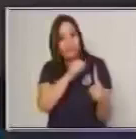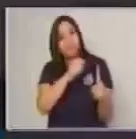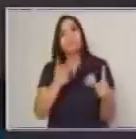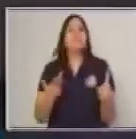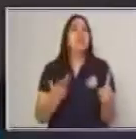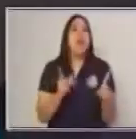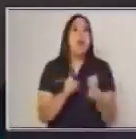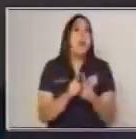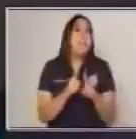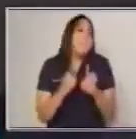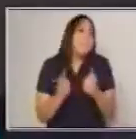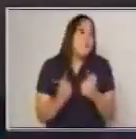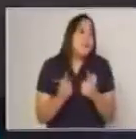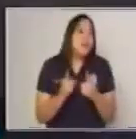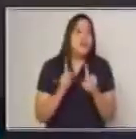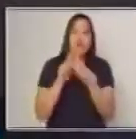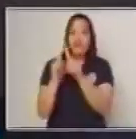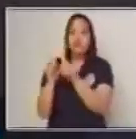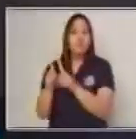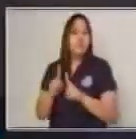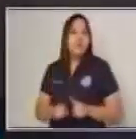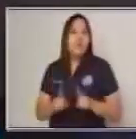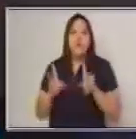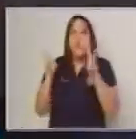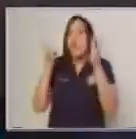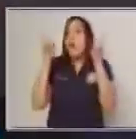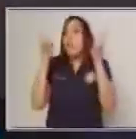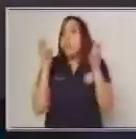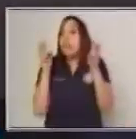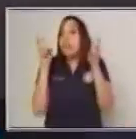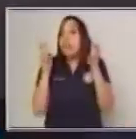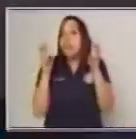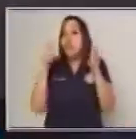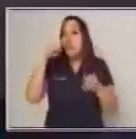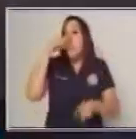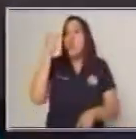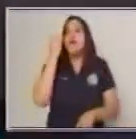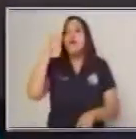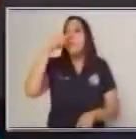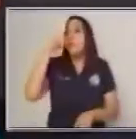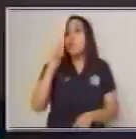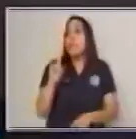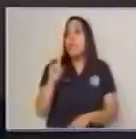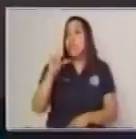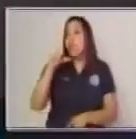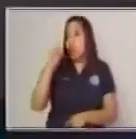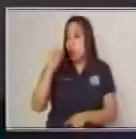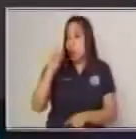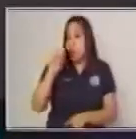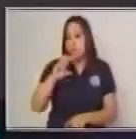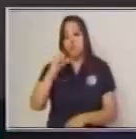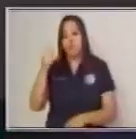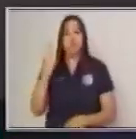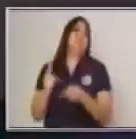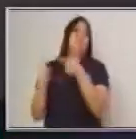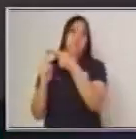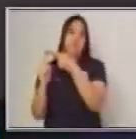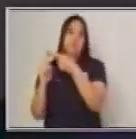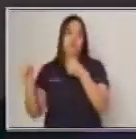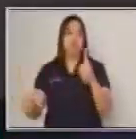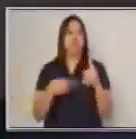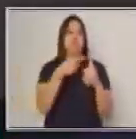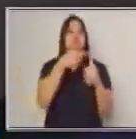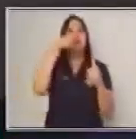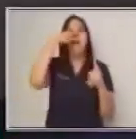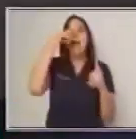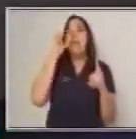Ahora, hay una diferencia entre un título y un tema. El título, en este caso, es cómo